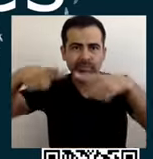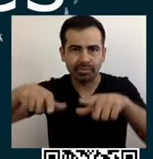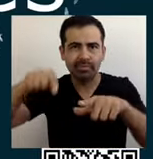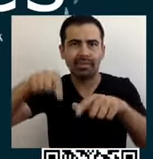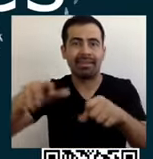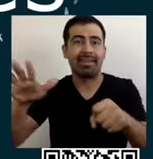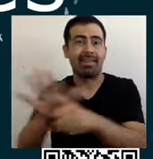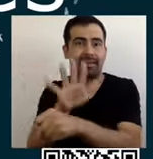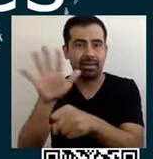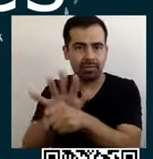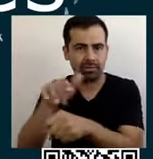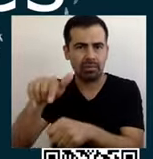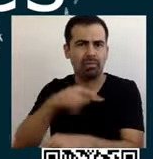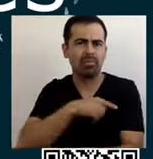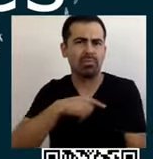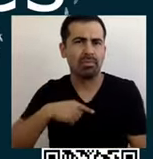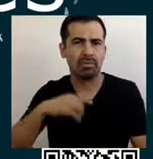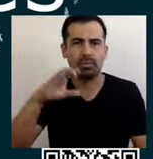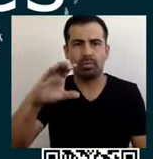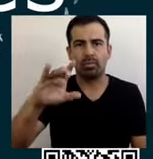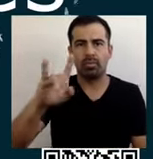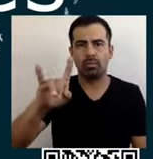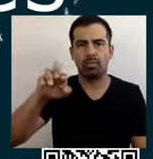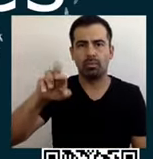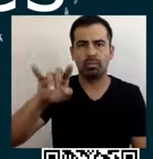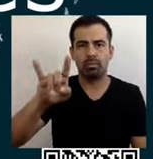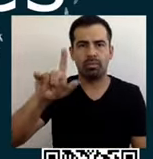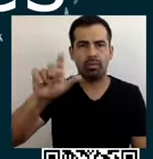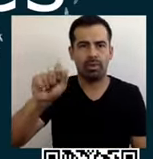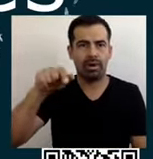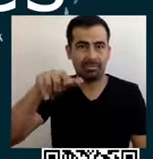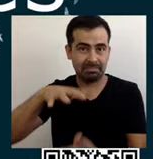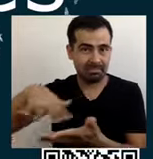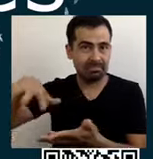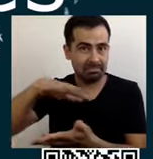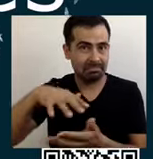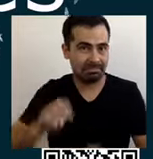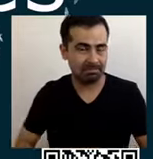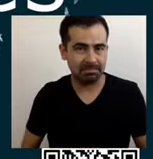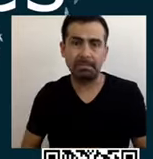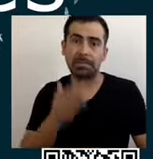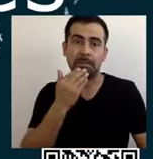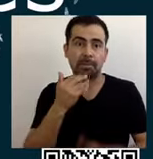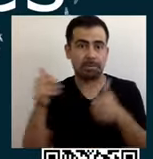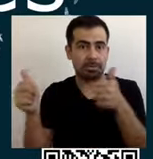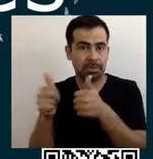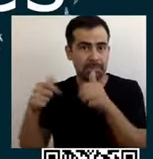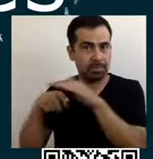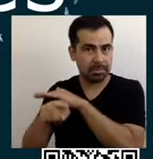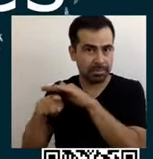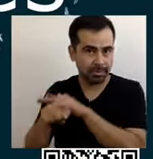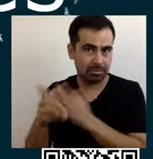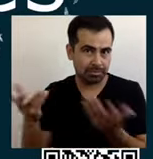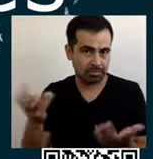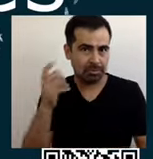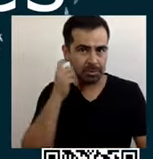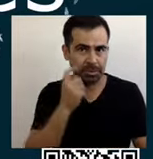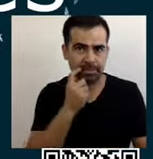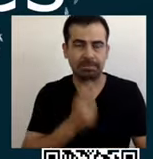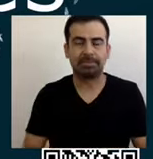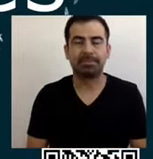Santiago, te invitan a participar en una nueva versión del concierto Accesible